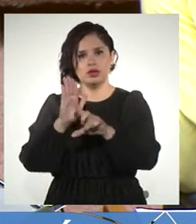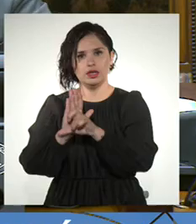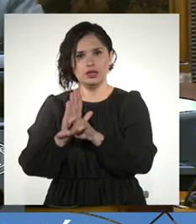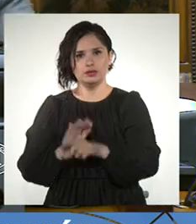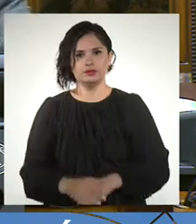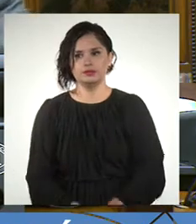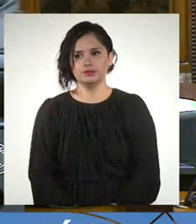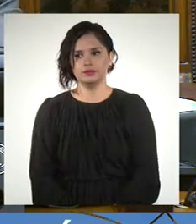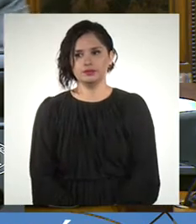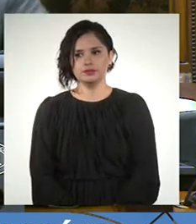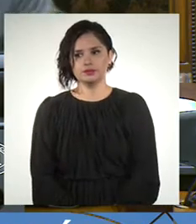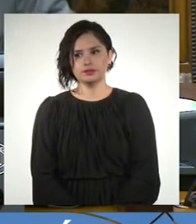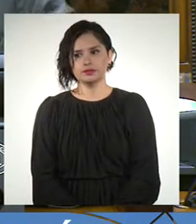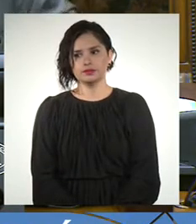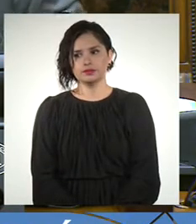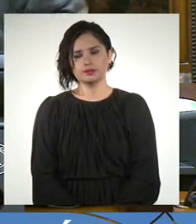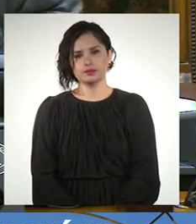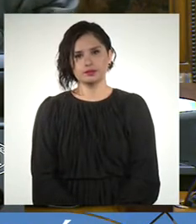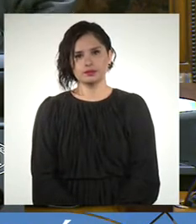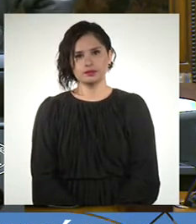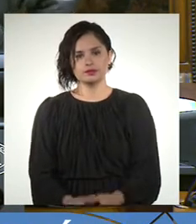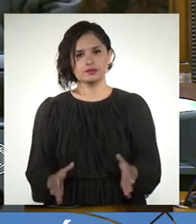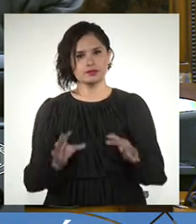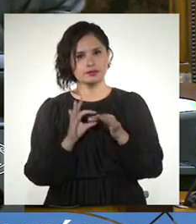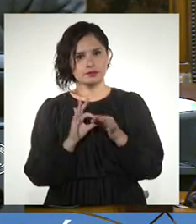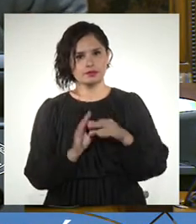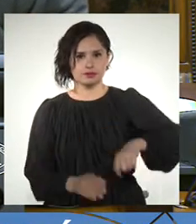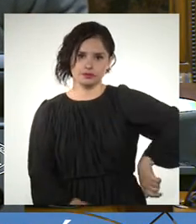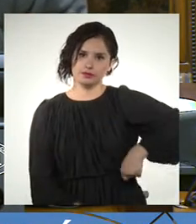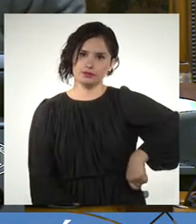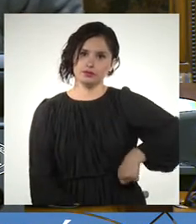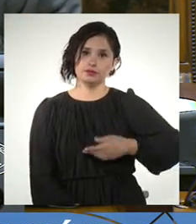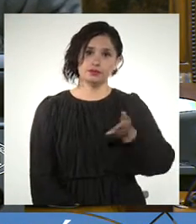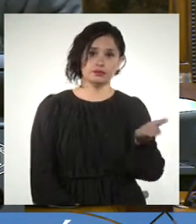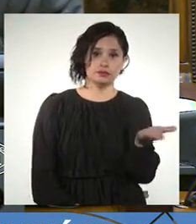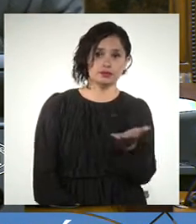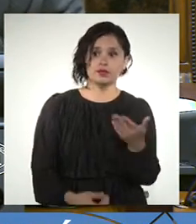Muchas gracias, senadora, por su intervención. A continuación está inscrito